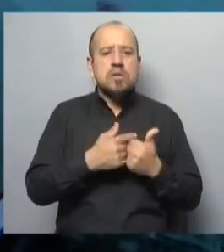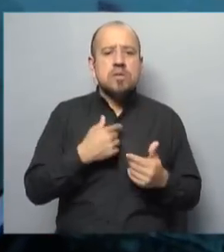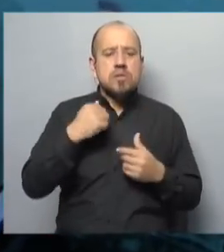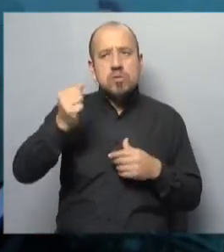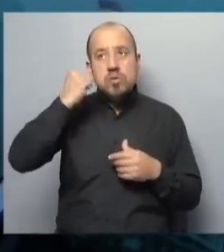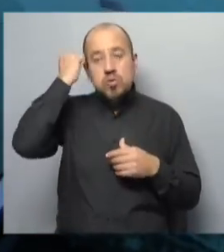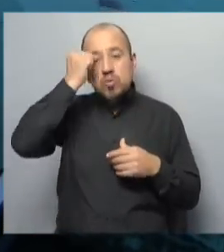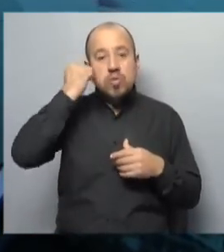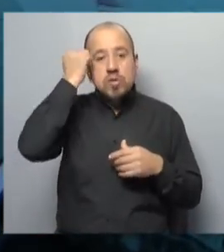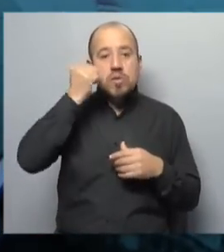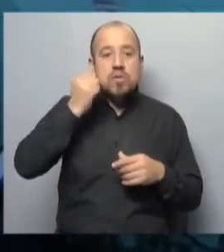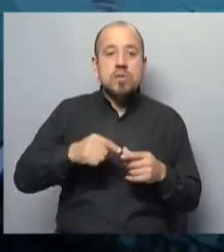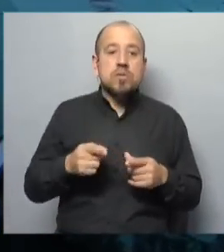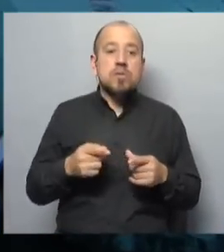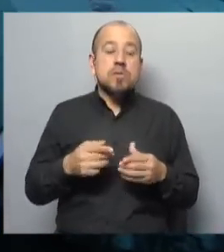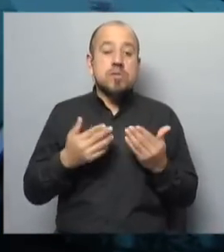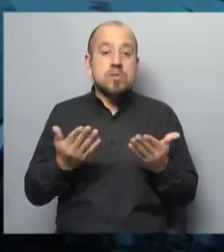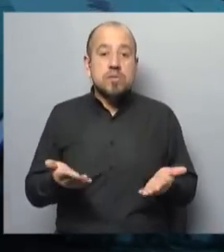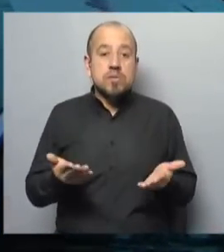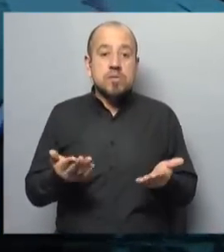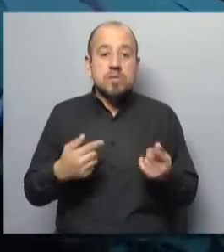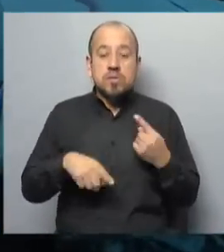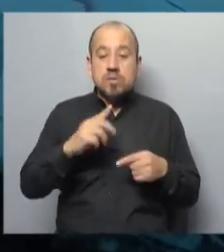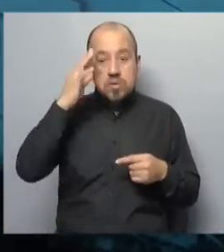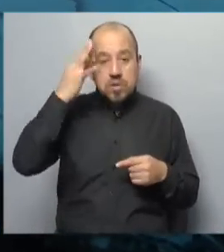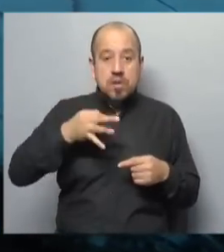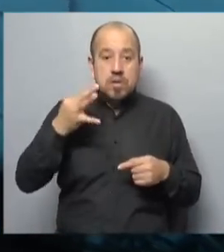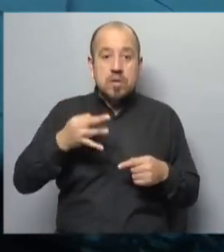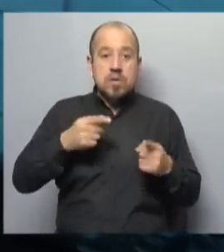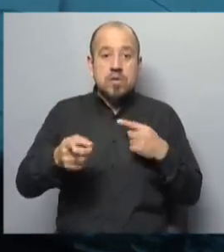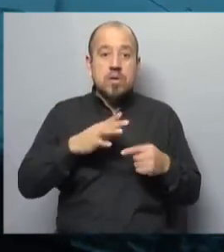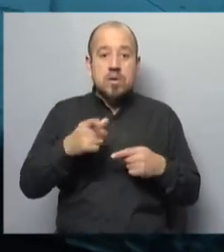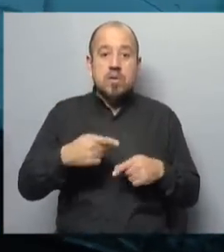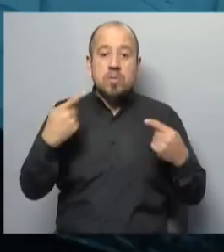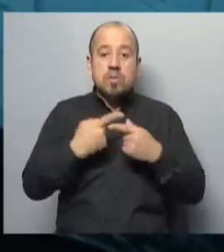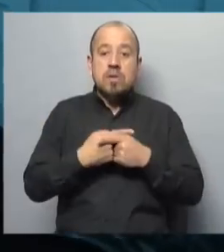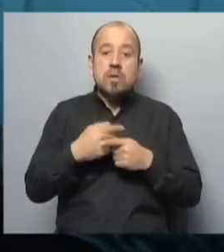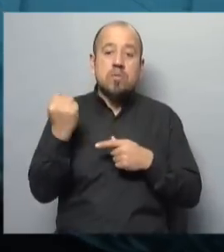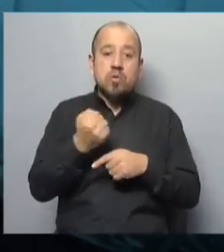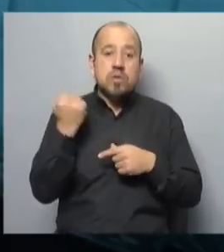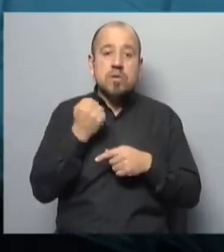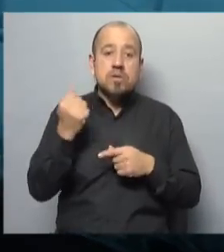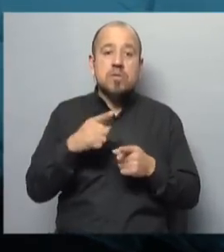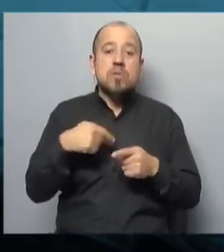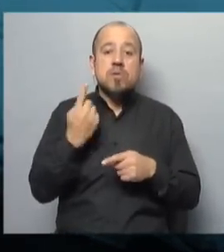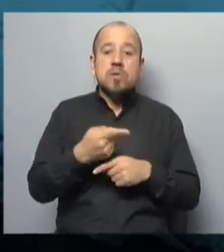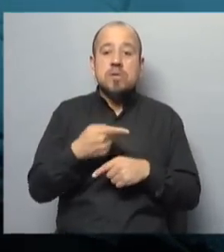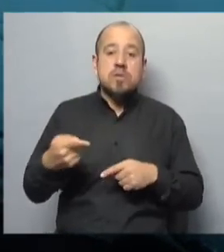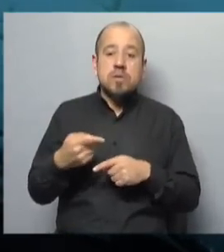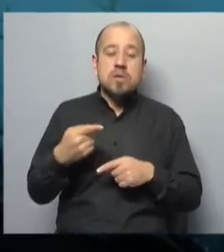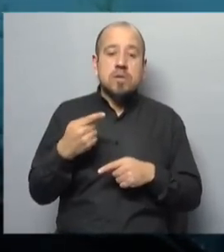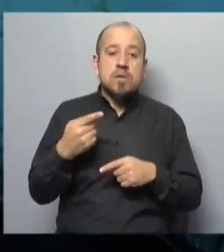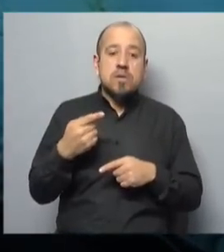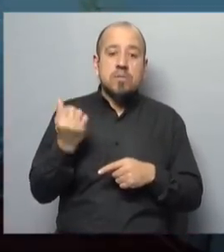que todos tenemos y que de repente nos olvidamos en la realidad y la real era había un partido súper importante y a la semana un partido súper importante